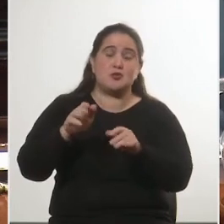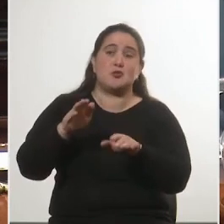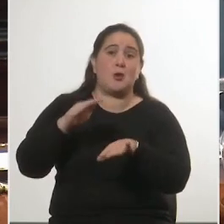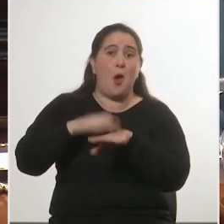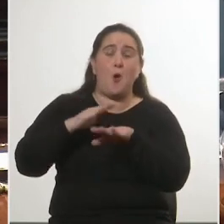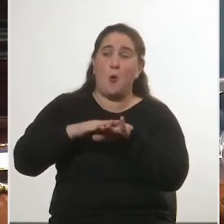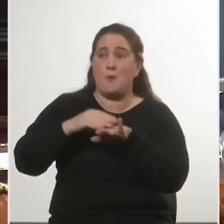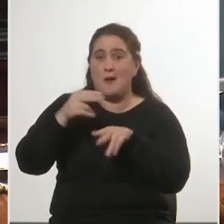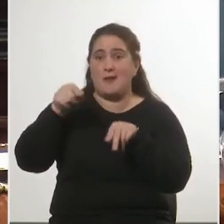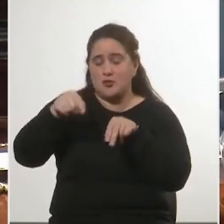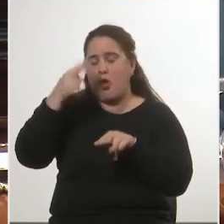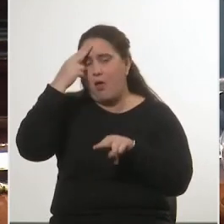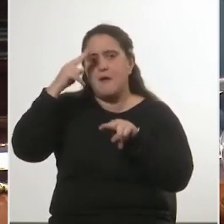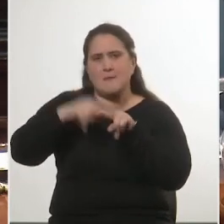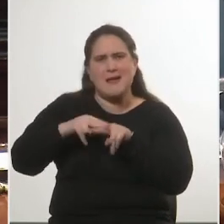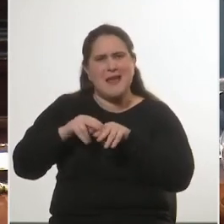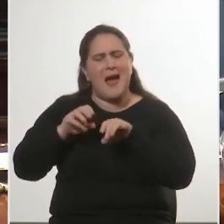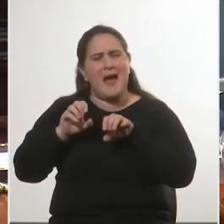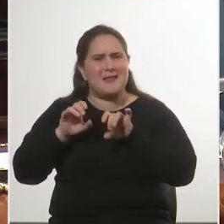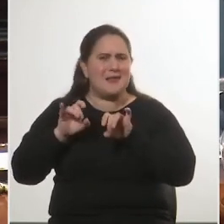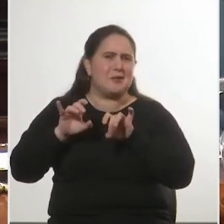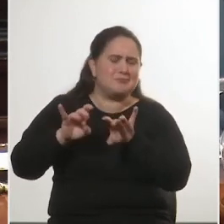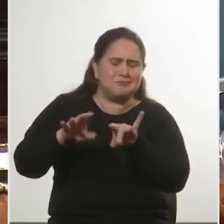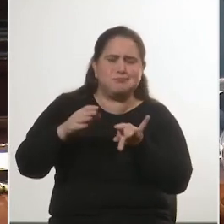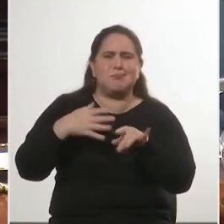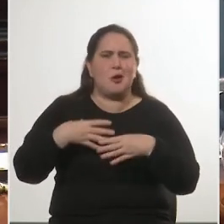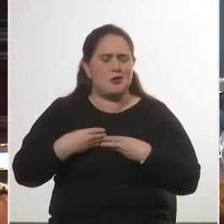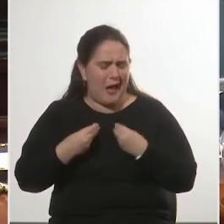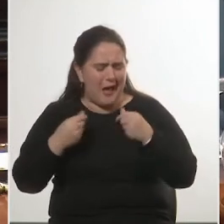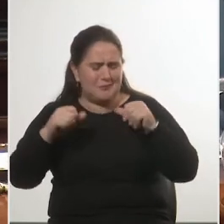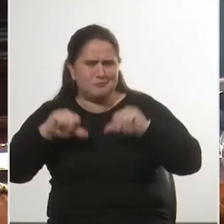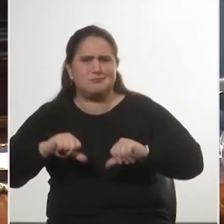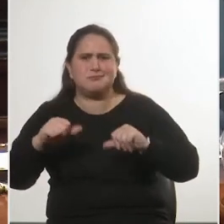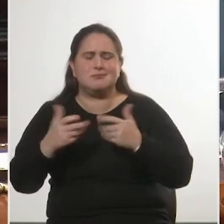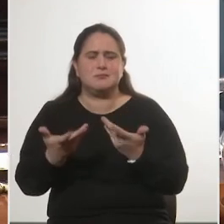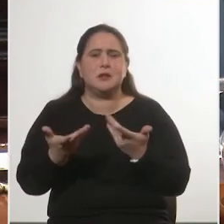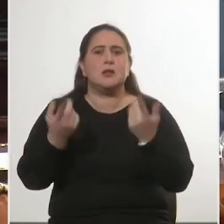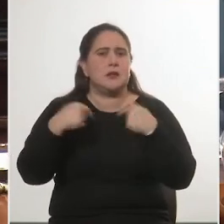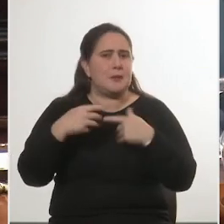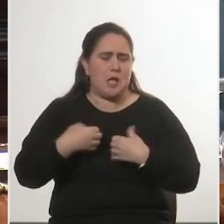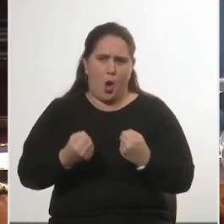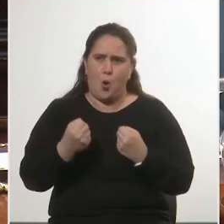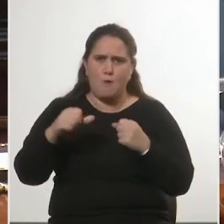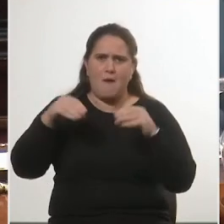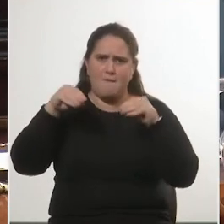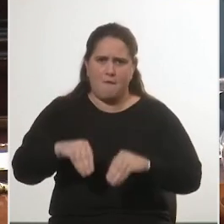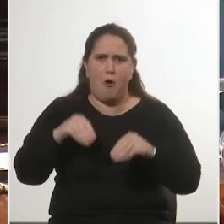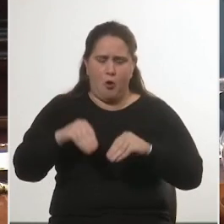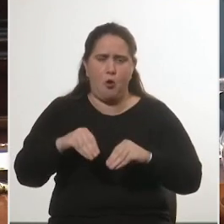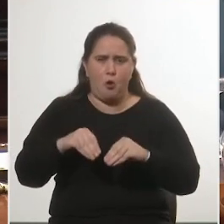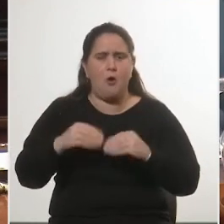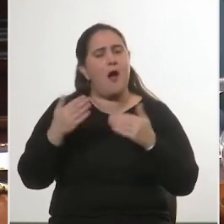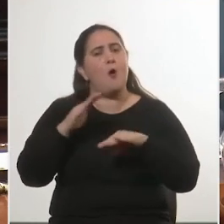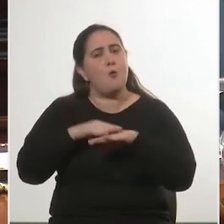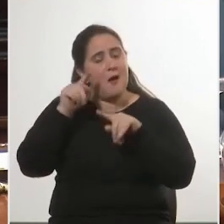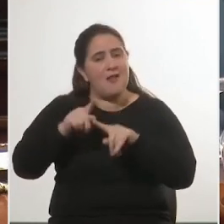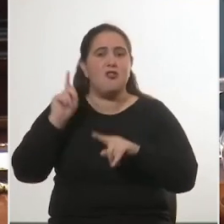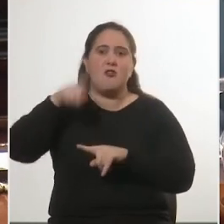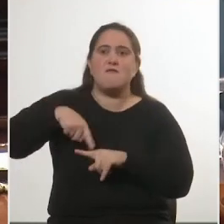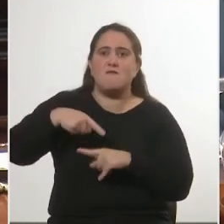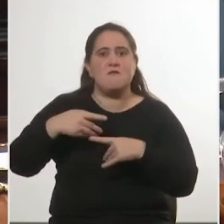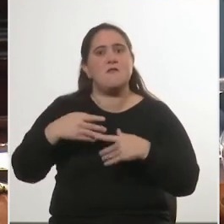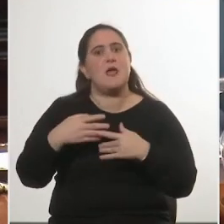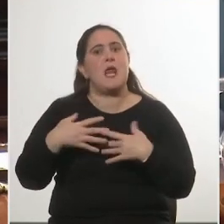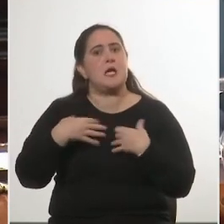desastres, enfermedades sensibles al clima y otras condiciones de salud. Este escenario crea múltiples desafíos para la